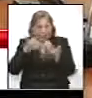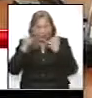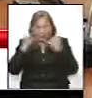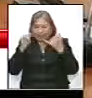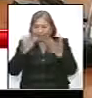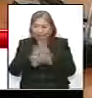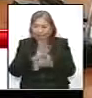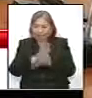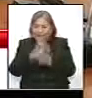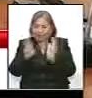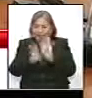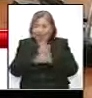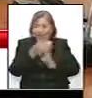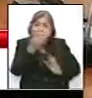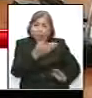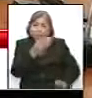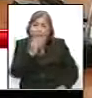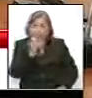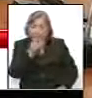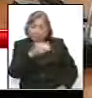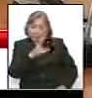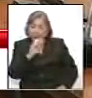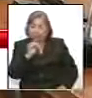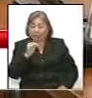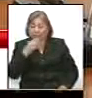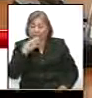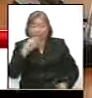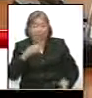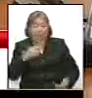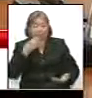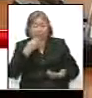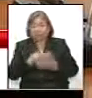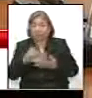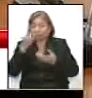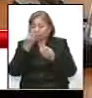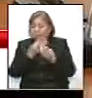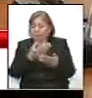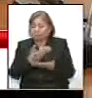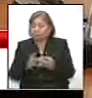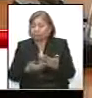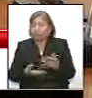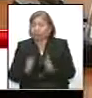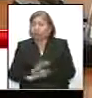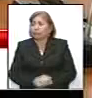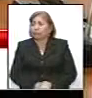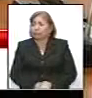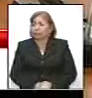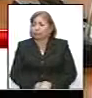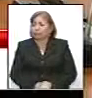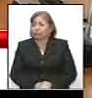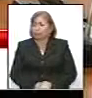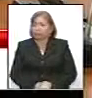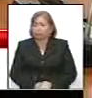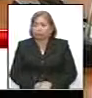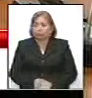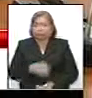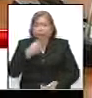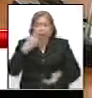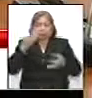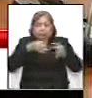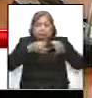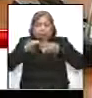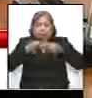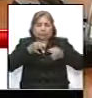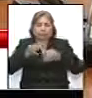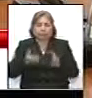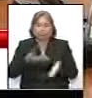buena voluntad de Daniel, del equipo PCM, de apoyarlo, de darle la asistencia. Entonces, aquí no estamos para criticar, porque yo